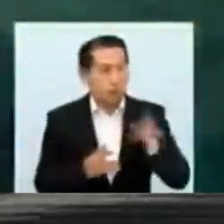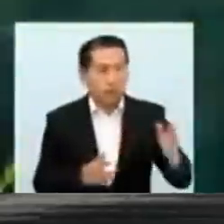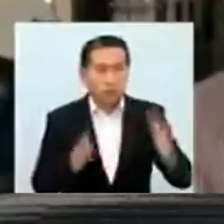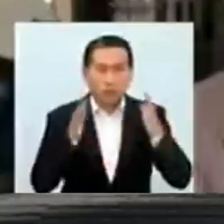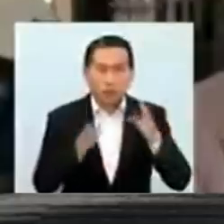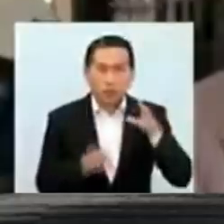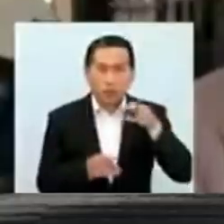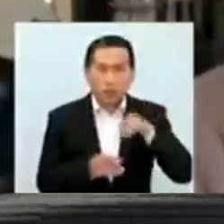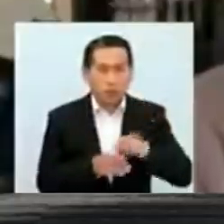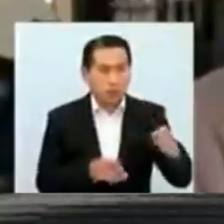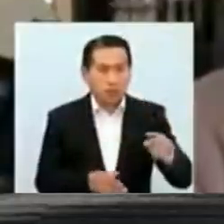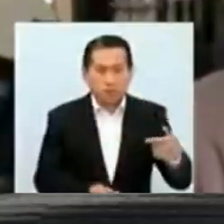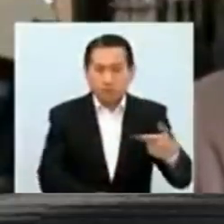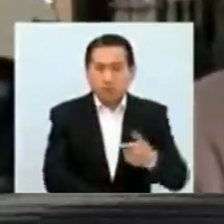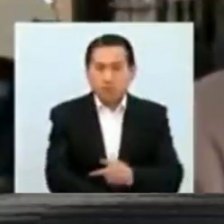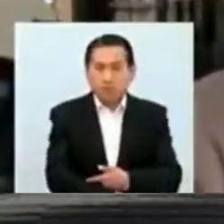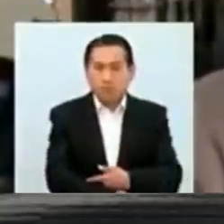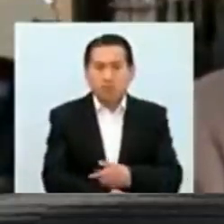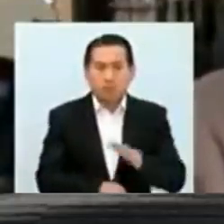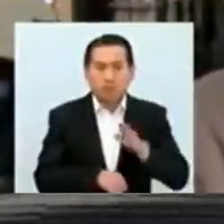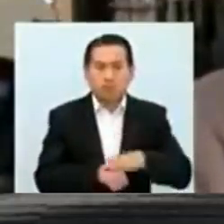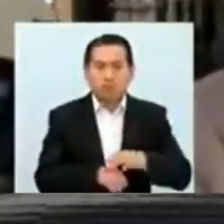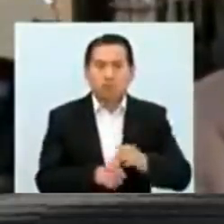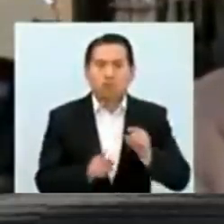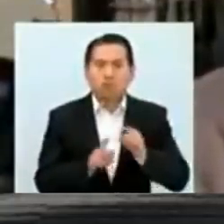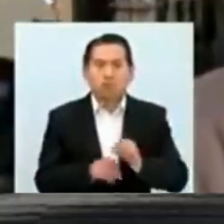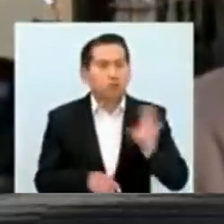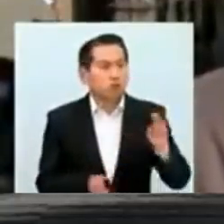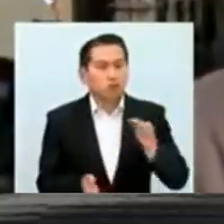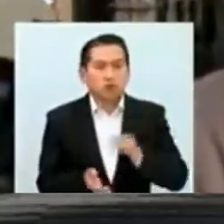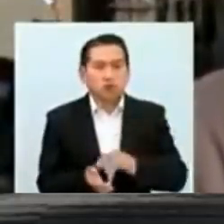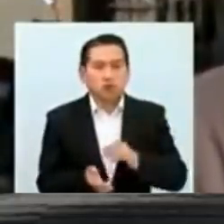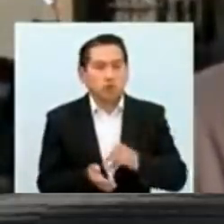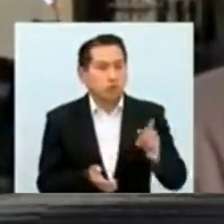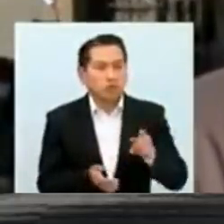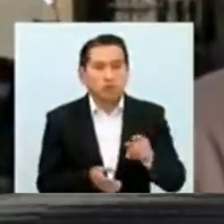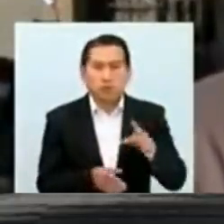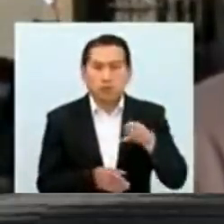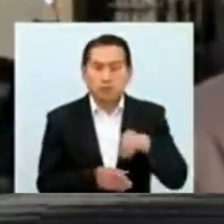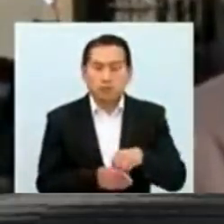tratamiento endovenoso, recomendado tanto por el médico internista